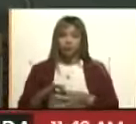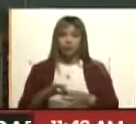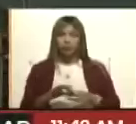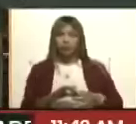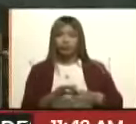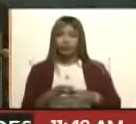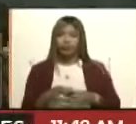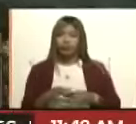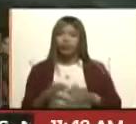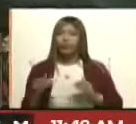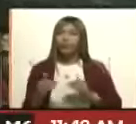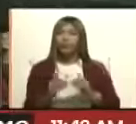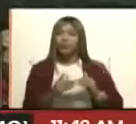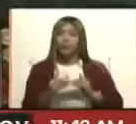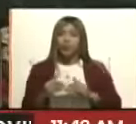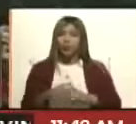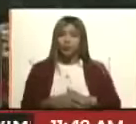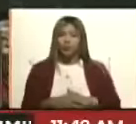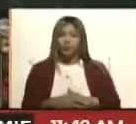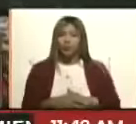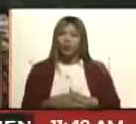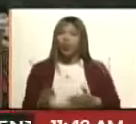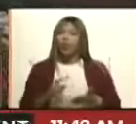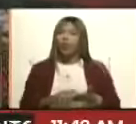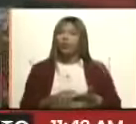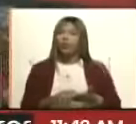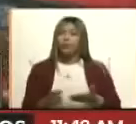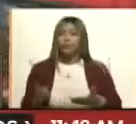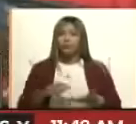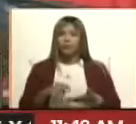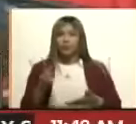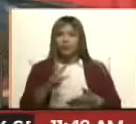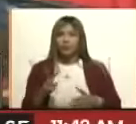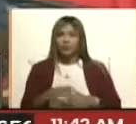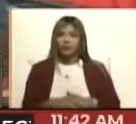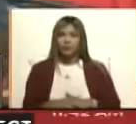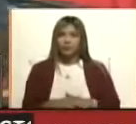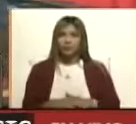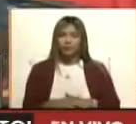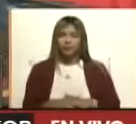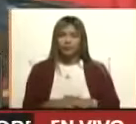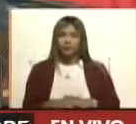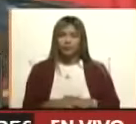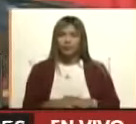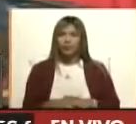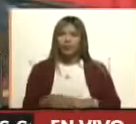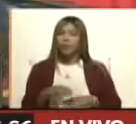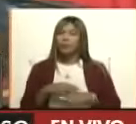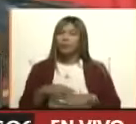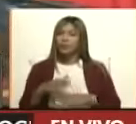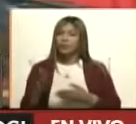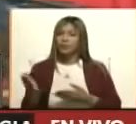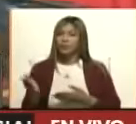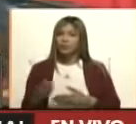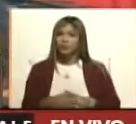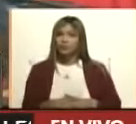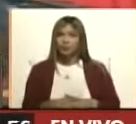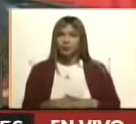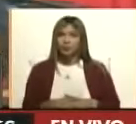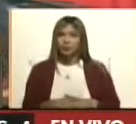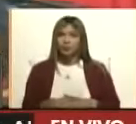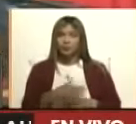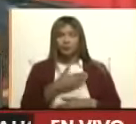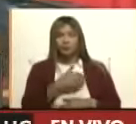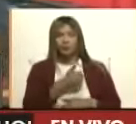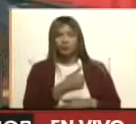manera unánime y totalmente masiva a los venezolanos. Ciudadano ministro Padrino